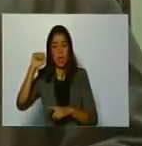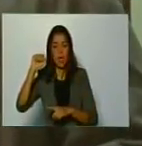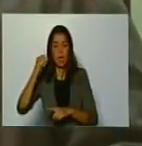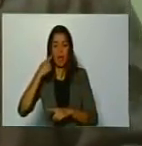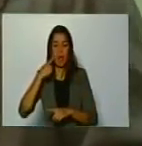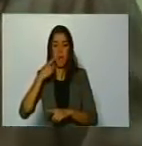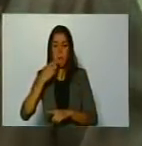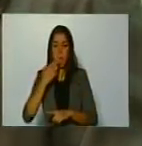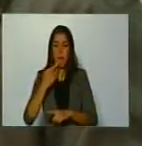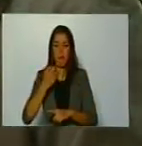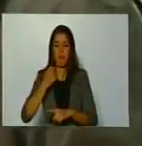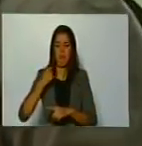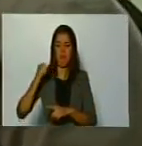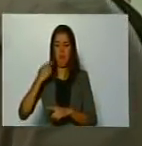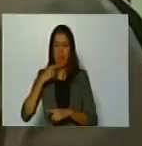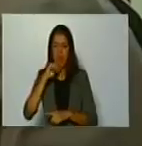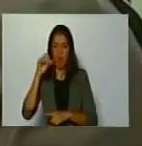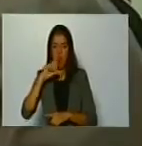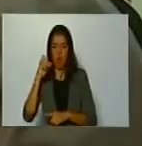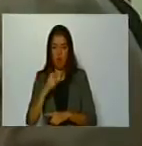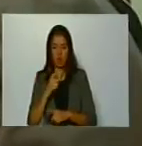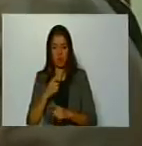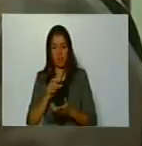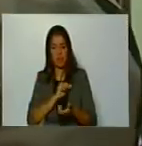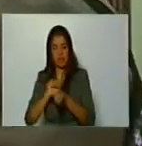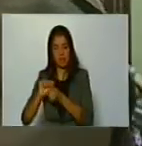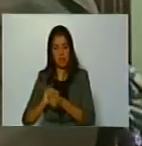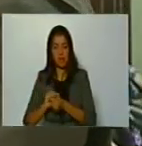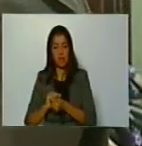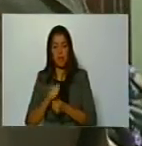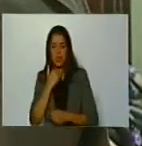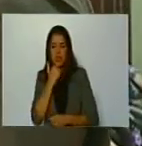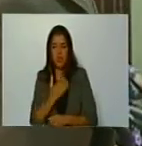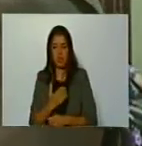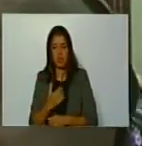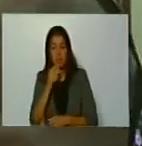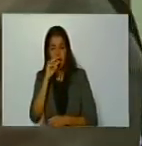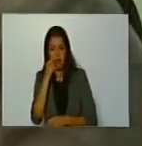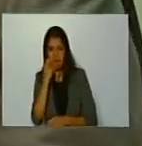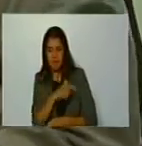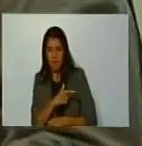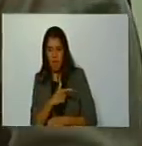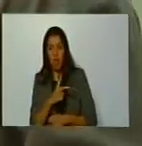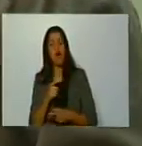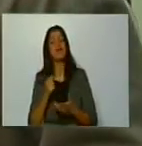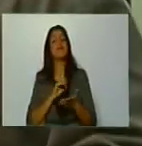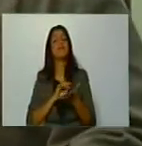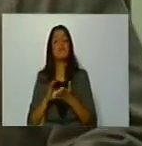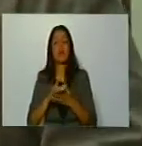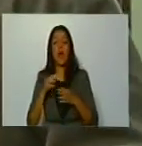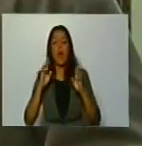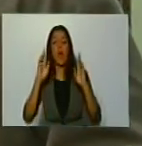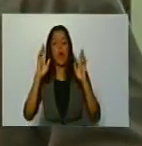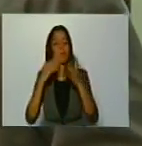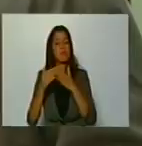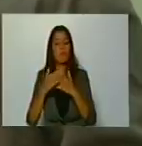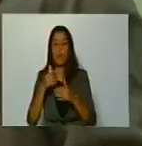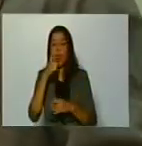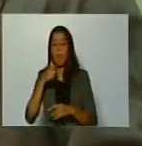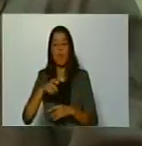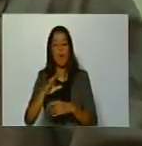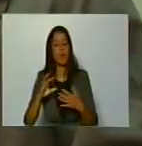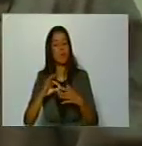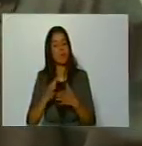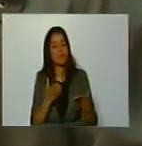les sirve. Ojalá que no les sirva. Ojalá que no les sirva. Que sigan pensando lo mismo. Mientras le sirva al pueblo. Hoy la